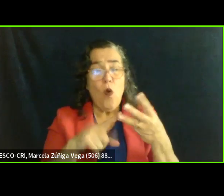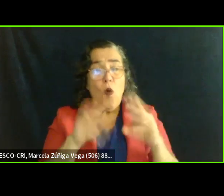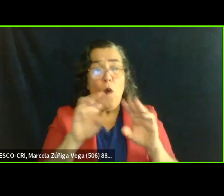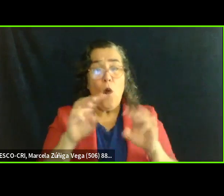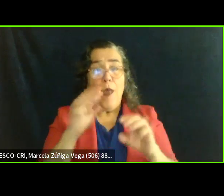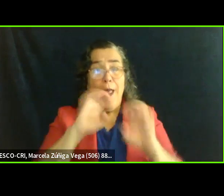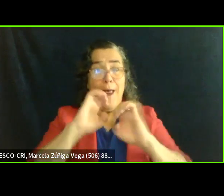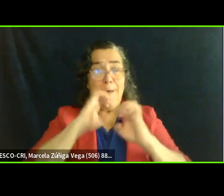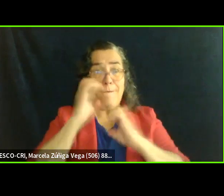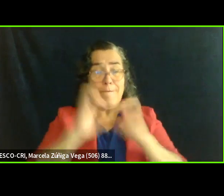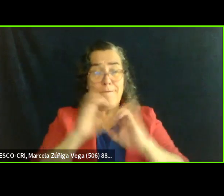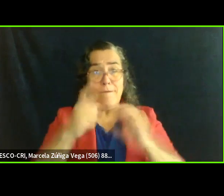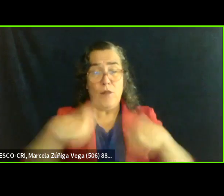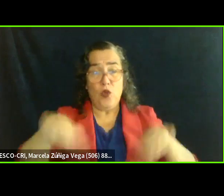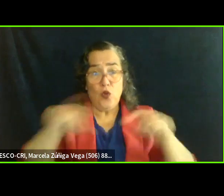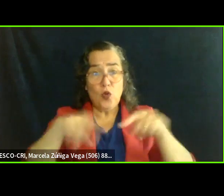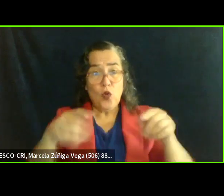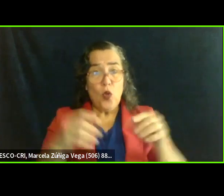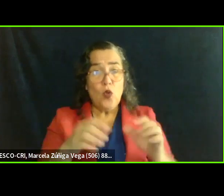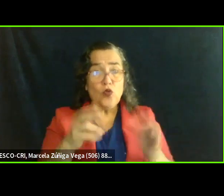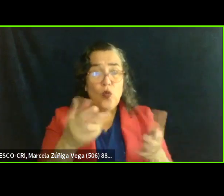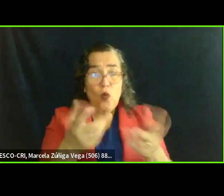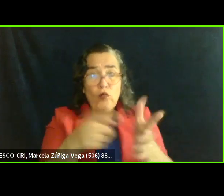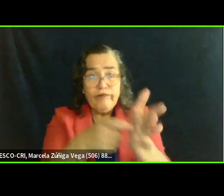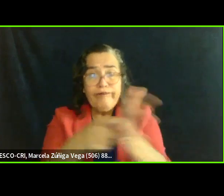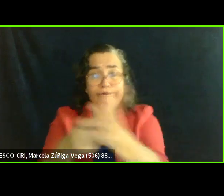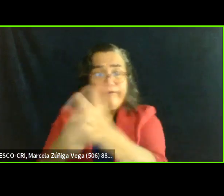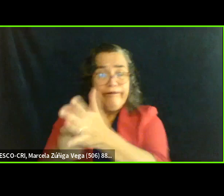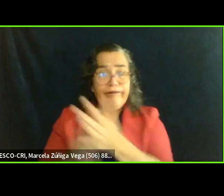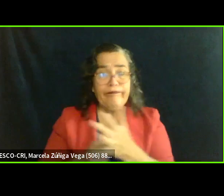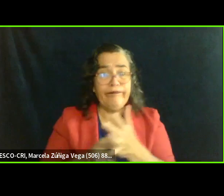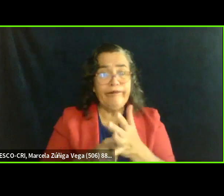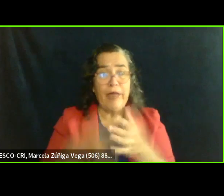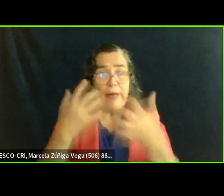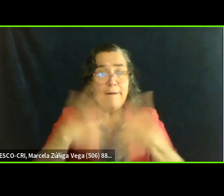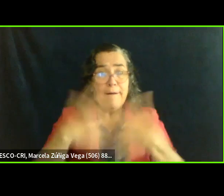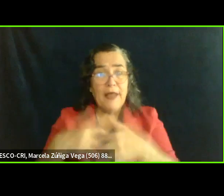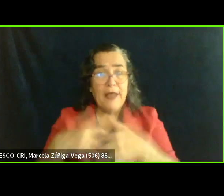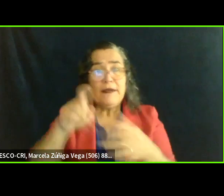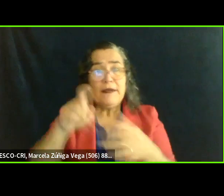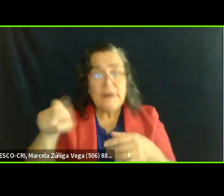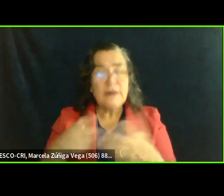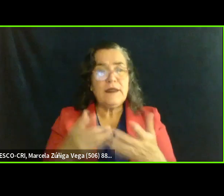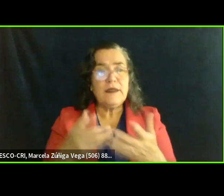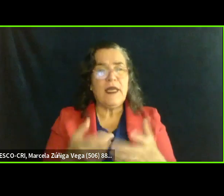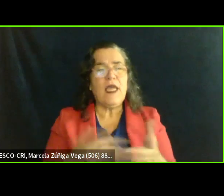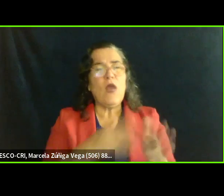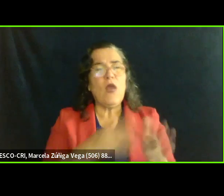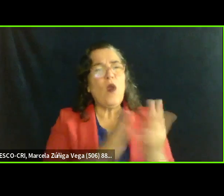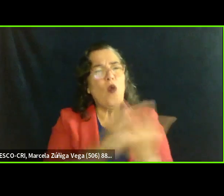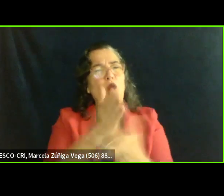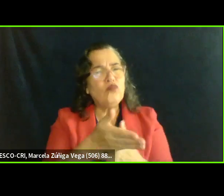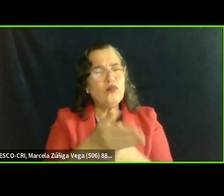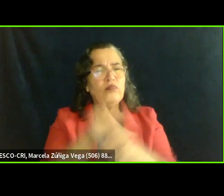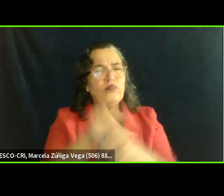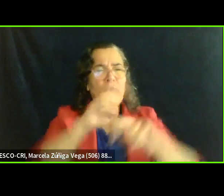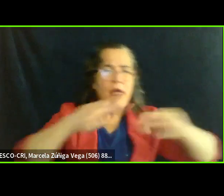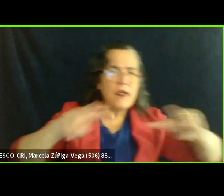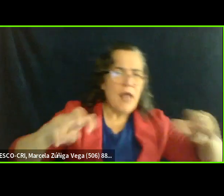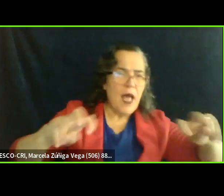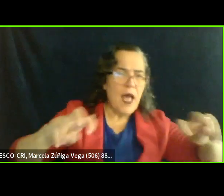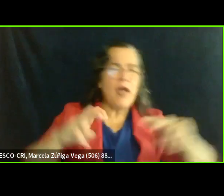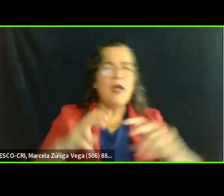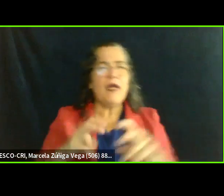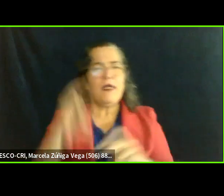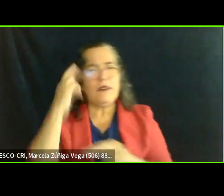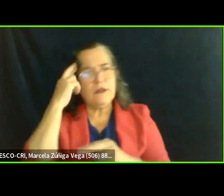está requiriendo y cómo pasa, digamos, por ese análisis y reflexión de parte de las universidades y de